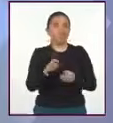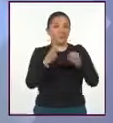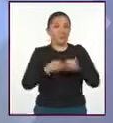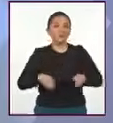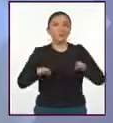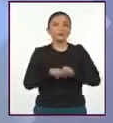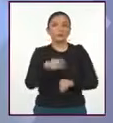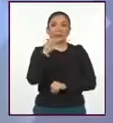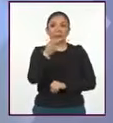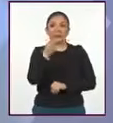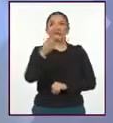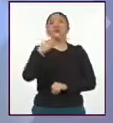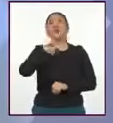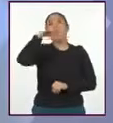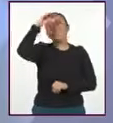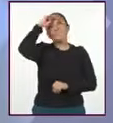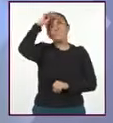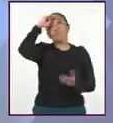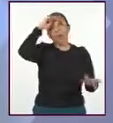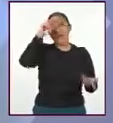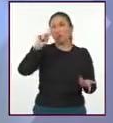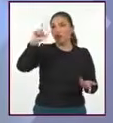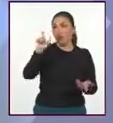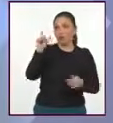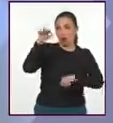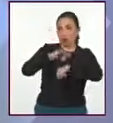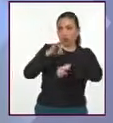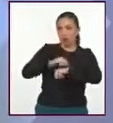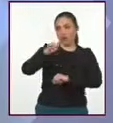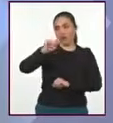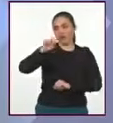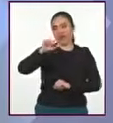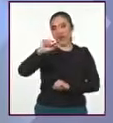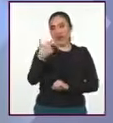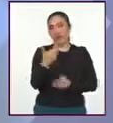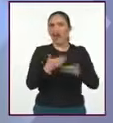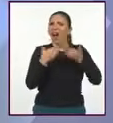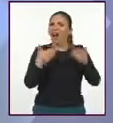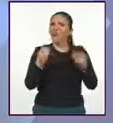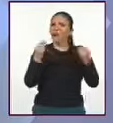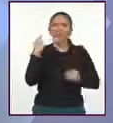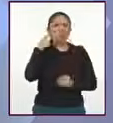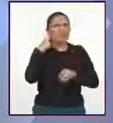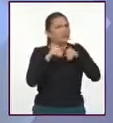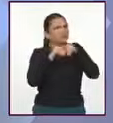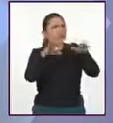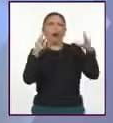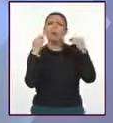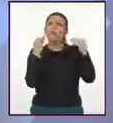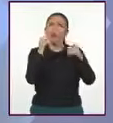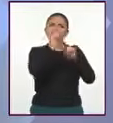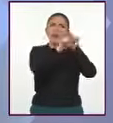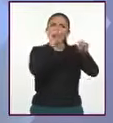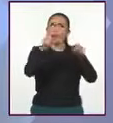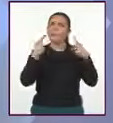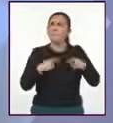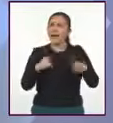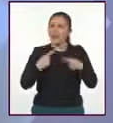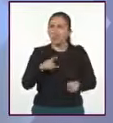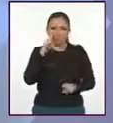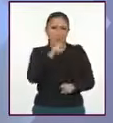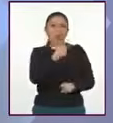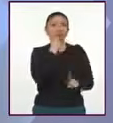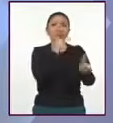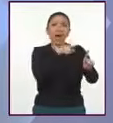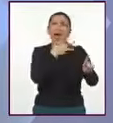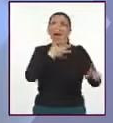porque aparte pensaba que el diagnóstico de TDAH últimamente está como pareciera de moda, ¿no? Entonces vemos a un niño inquieto y